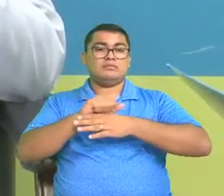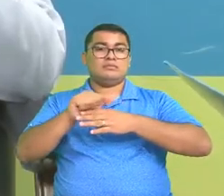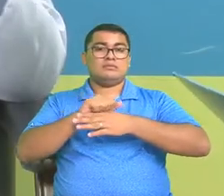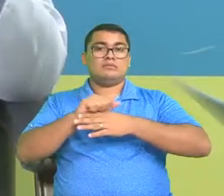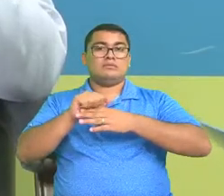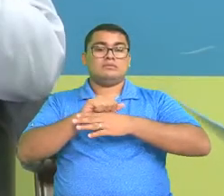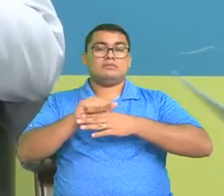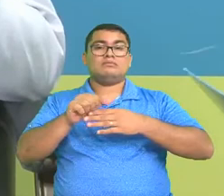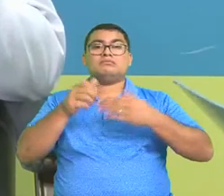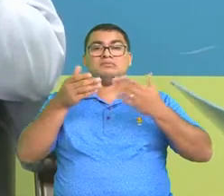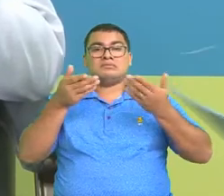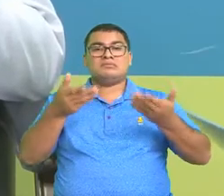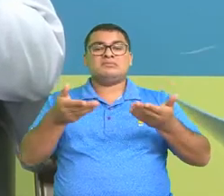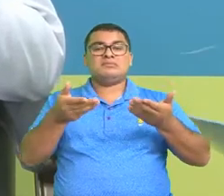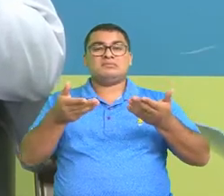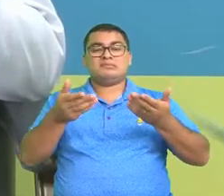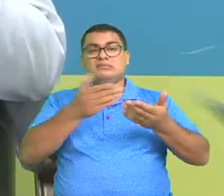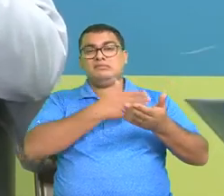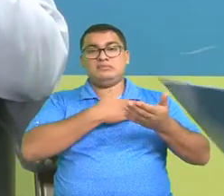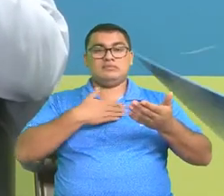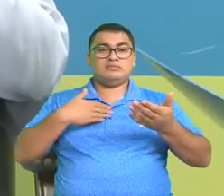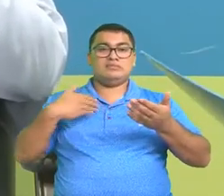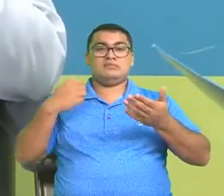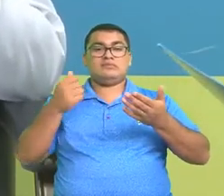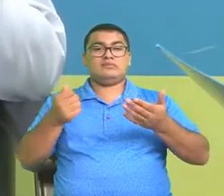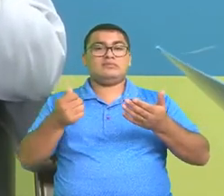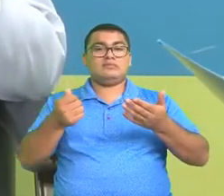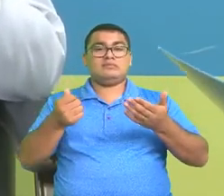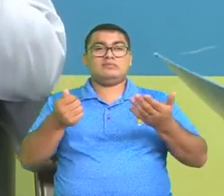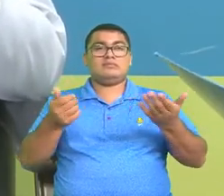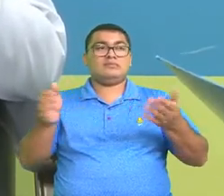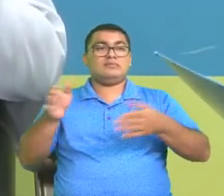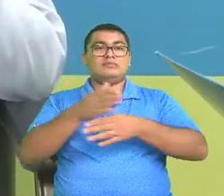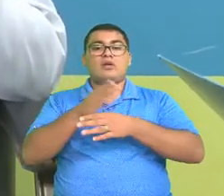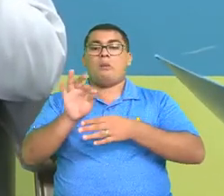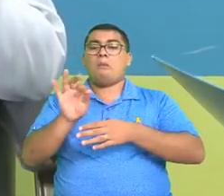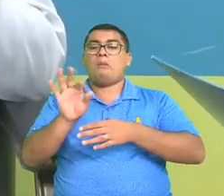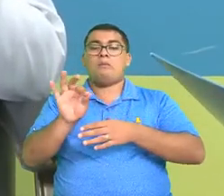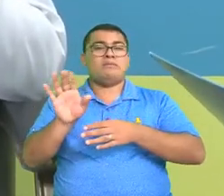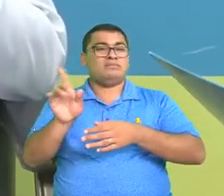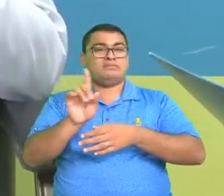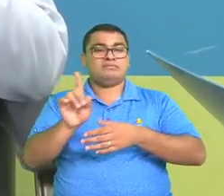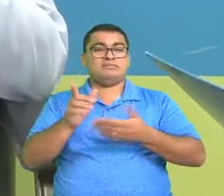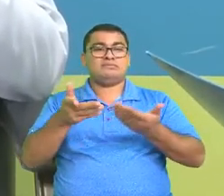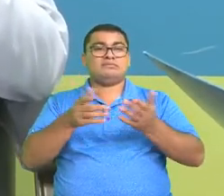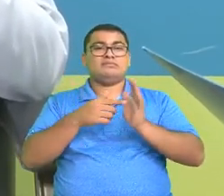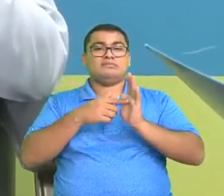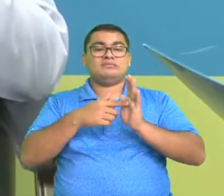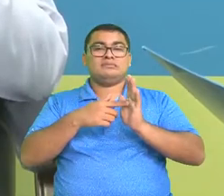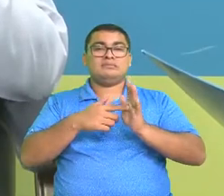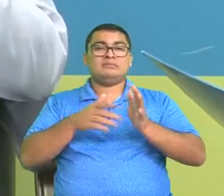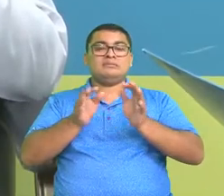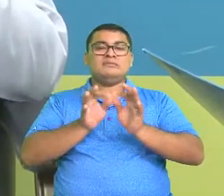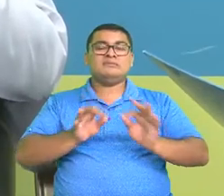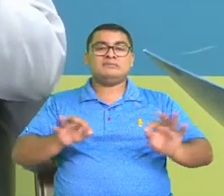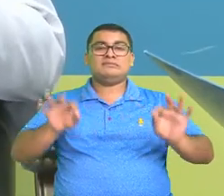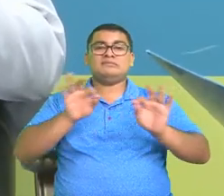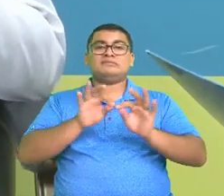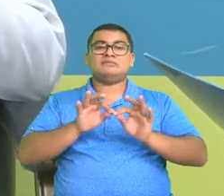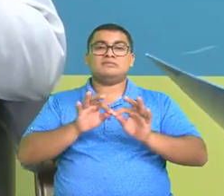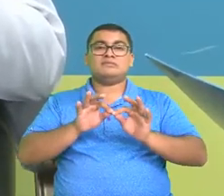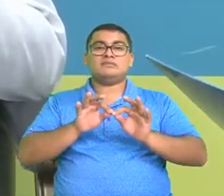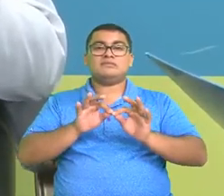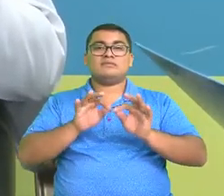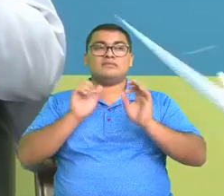¿verdad? Pero es mejor ese que el de la gomita, ¿verdad? Y de la gomita a veces